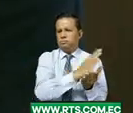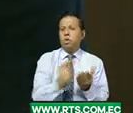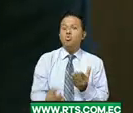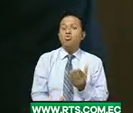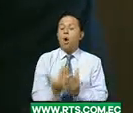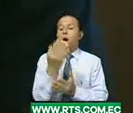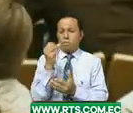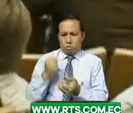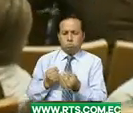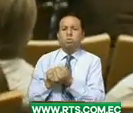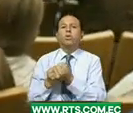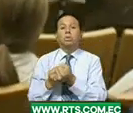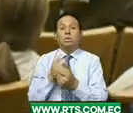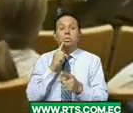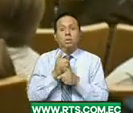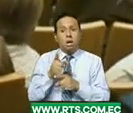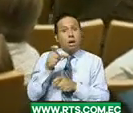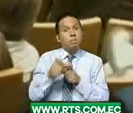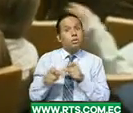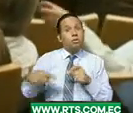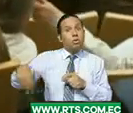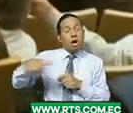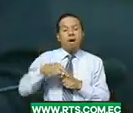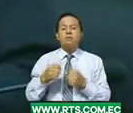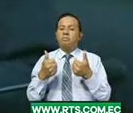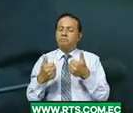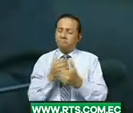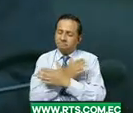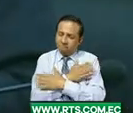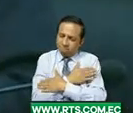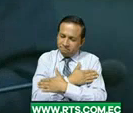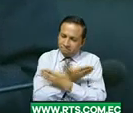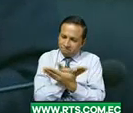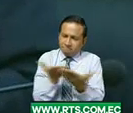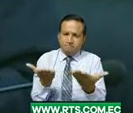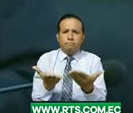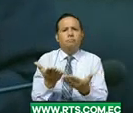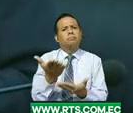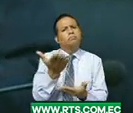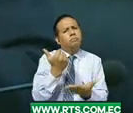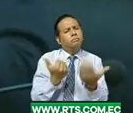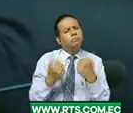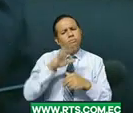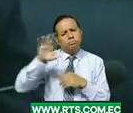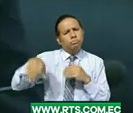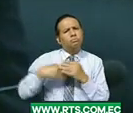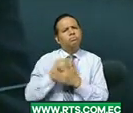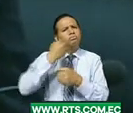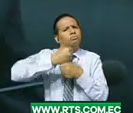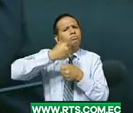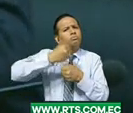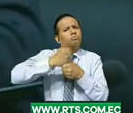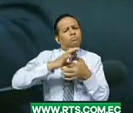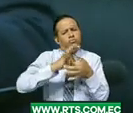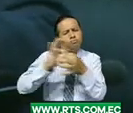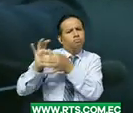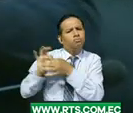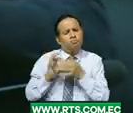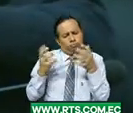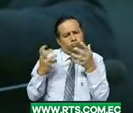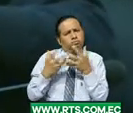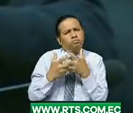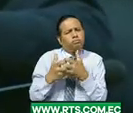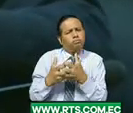esta decisión, le desearon éxitos en sus funciones. Unámonos, es el momento de, y voy a parafrasear,